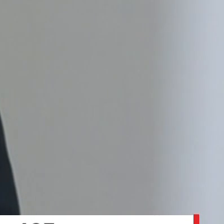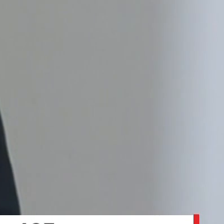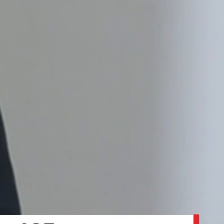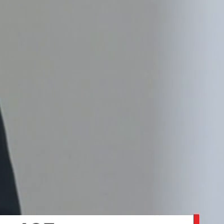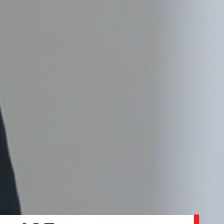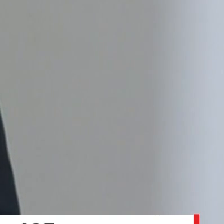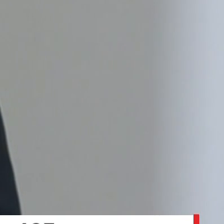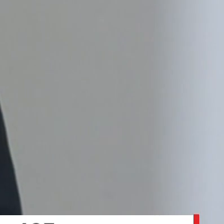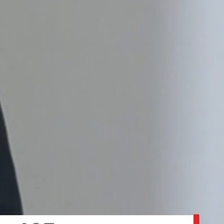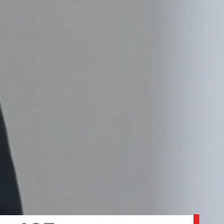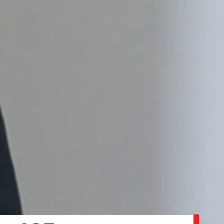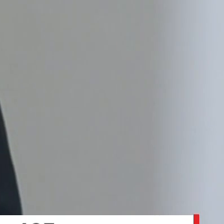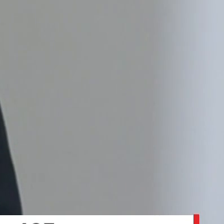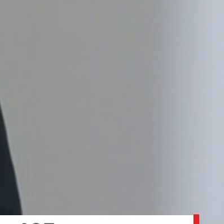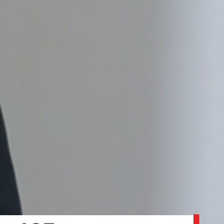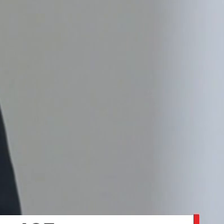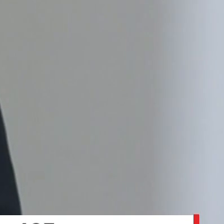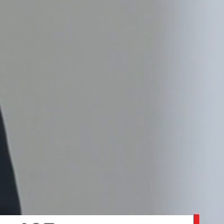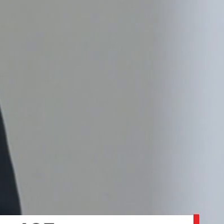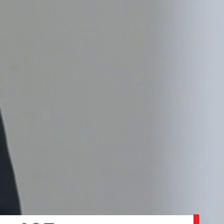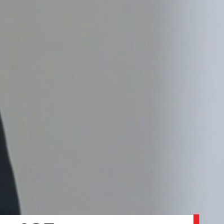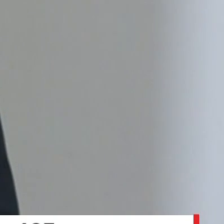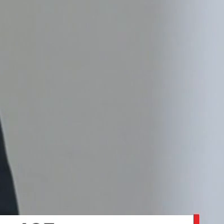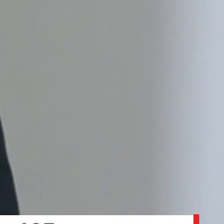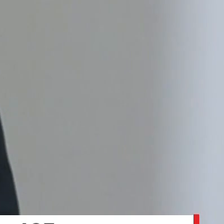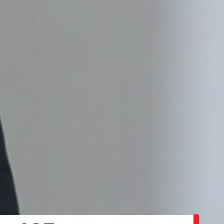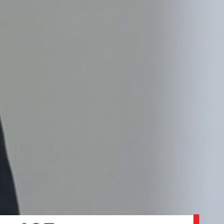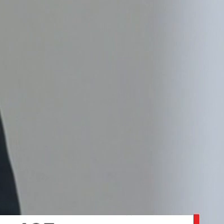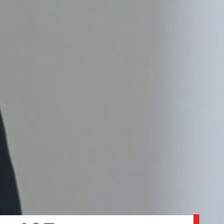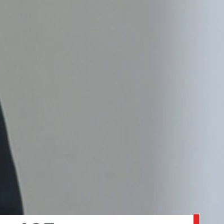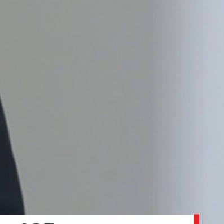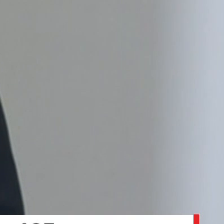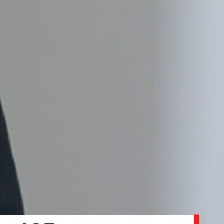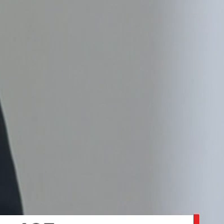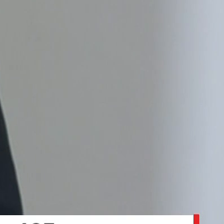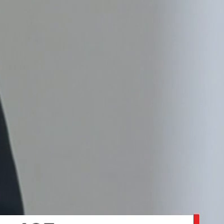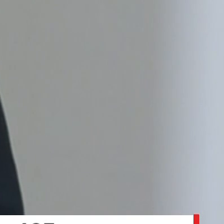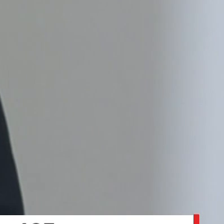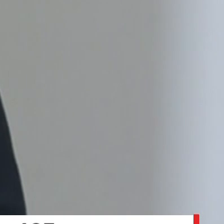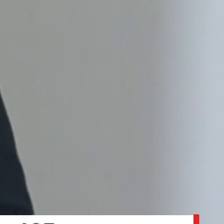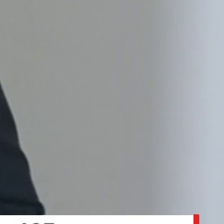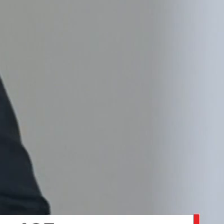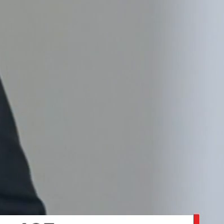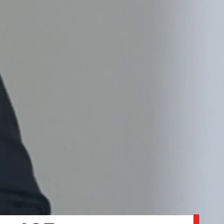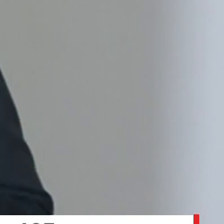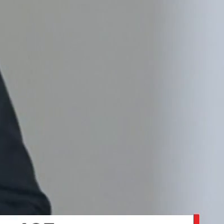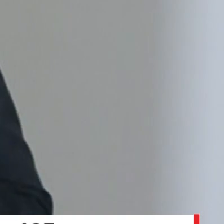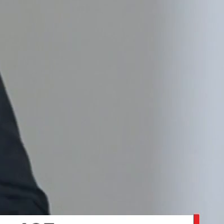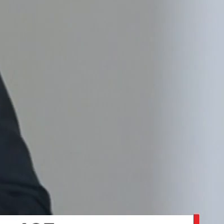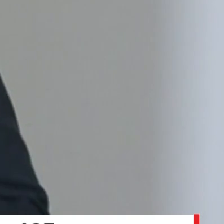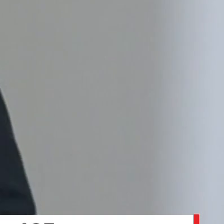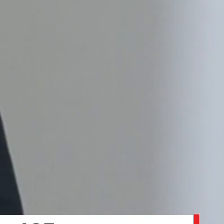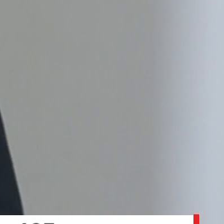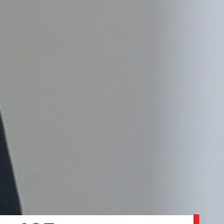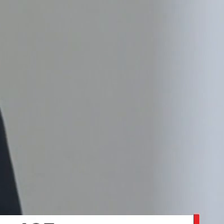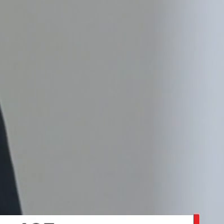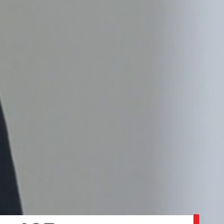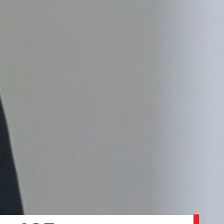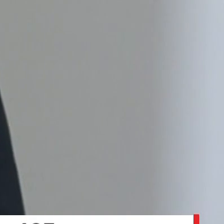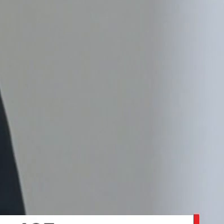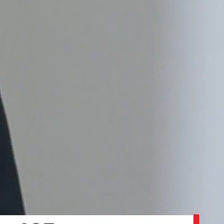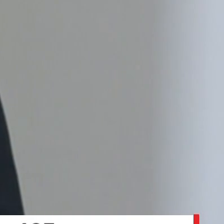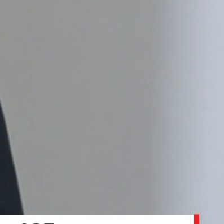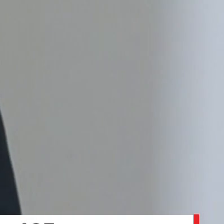Caja Costarricense de Seguro Social, trabajan cerca de 58,000 funcionarios. Y yo estoy seguro que el 99.9% de